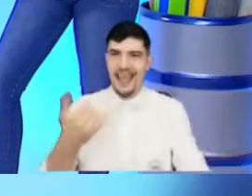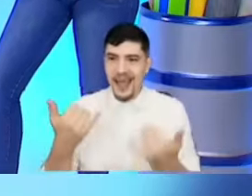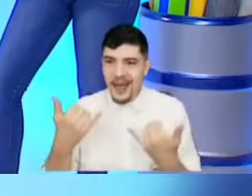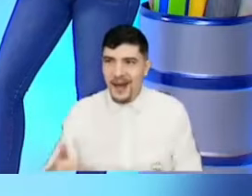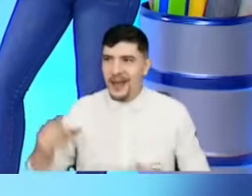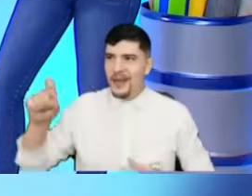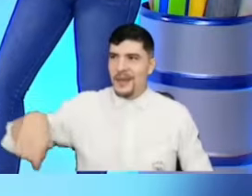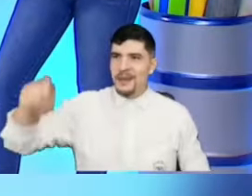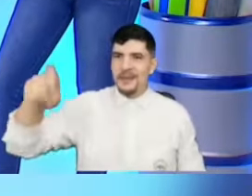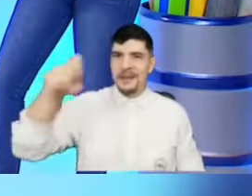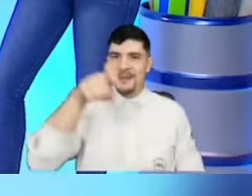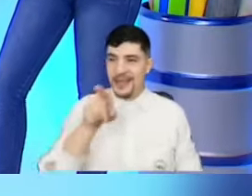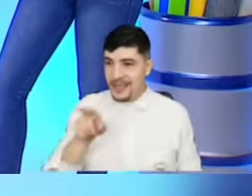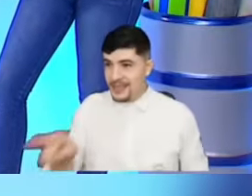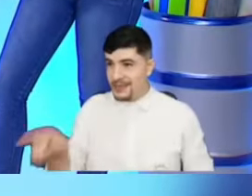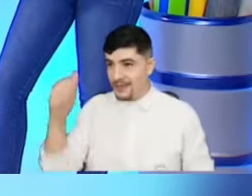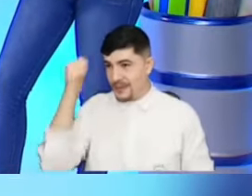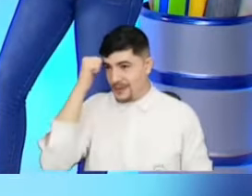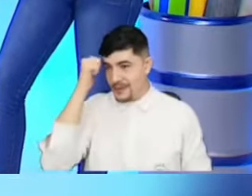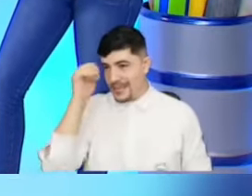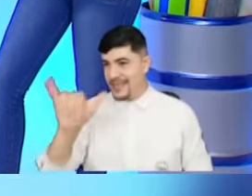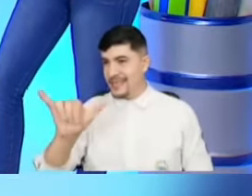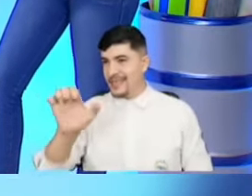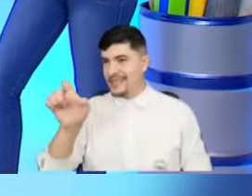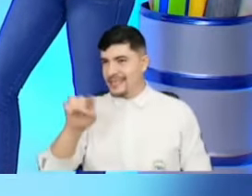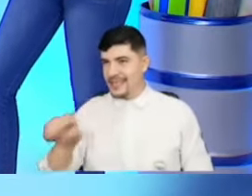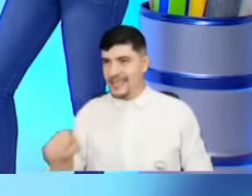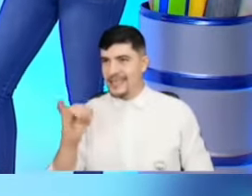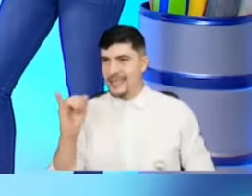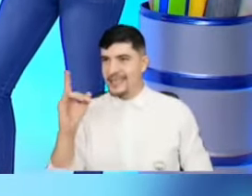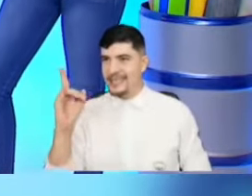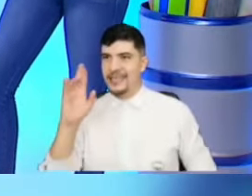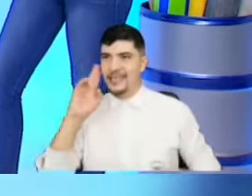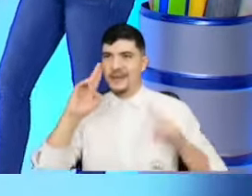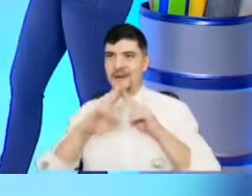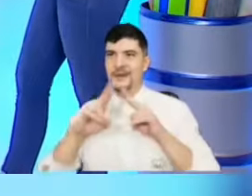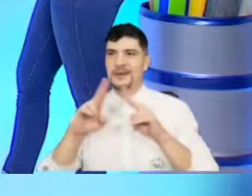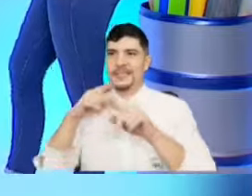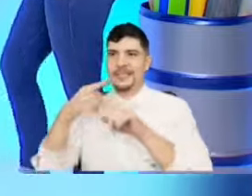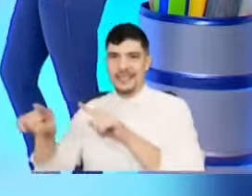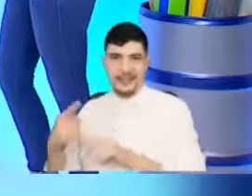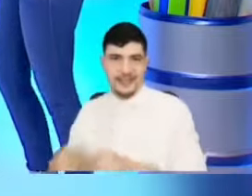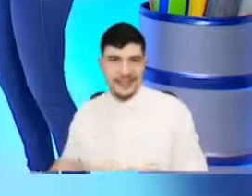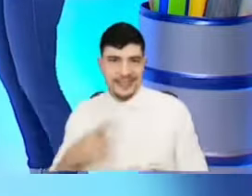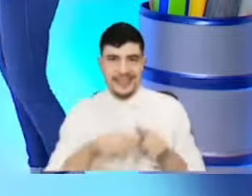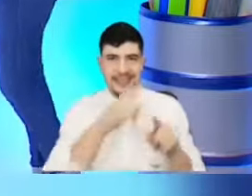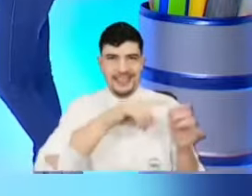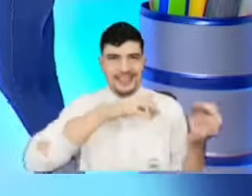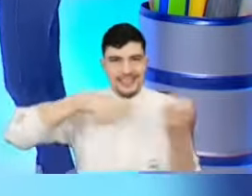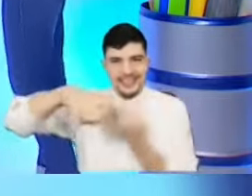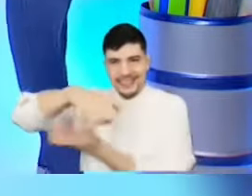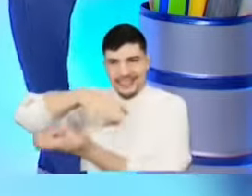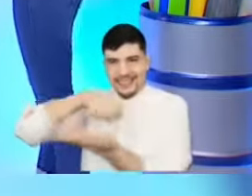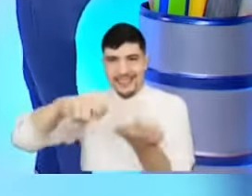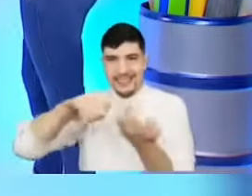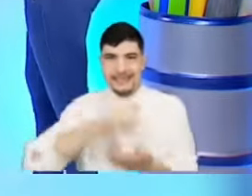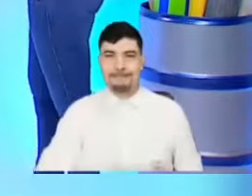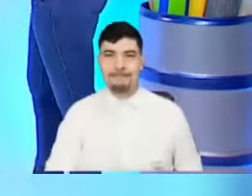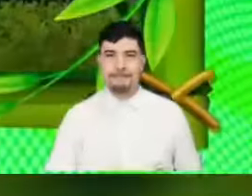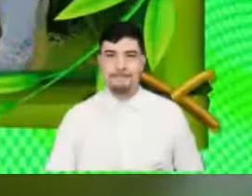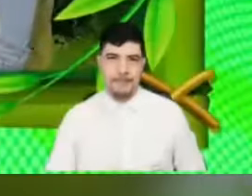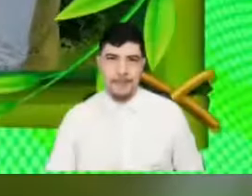Y en este caso el profe Yesid, explorando los diferentes ecosistemas. Vamos a verlo. Las aventuras del profe.